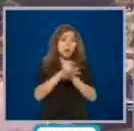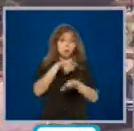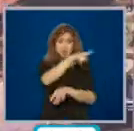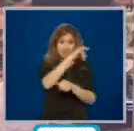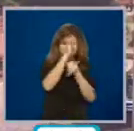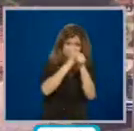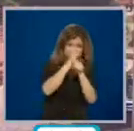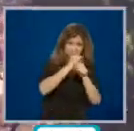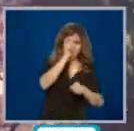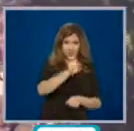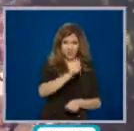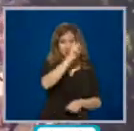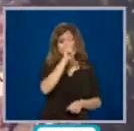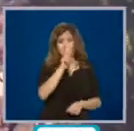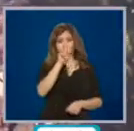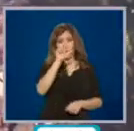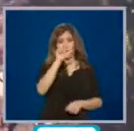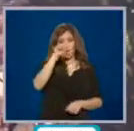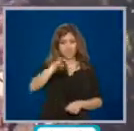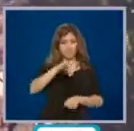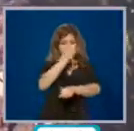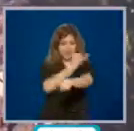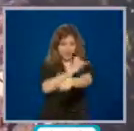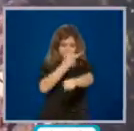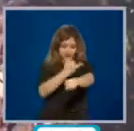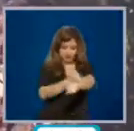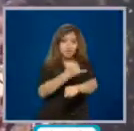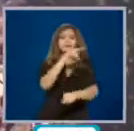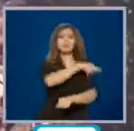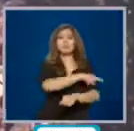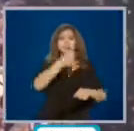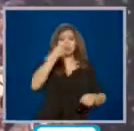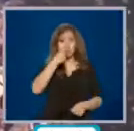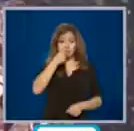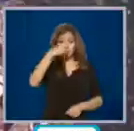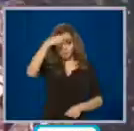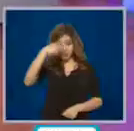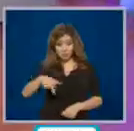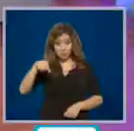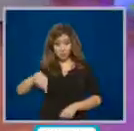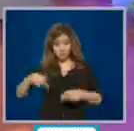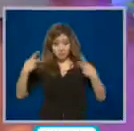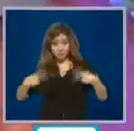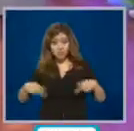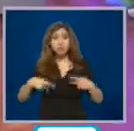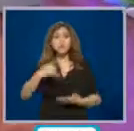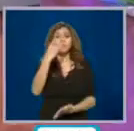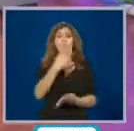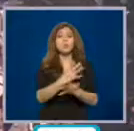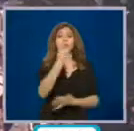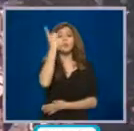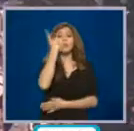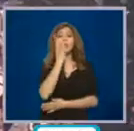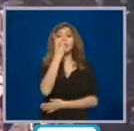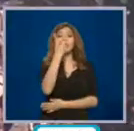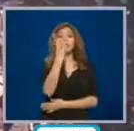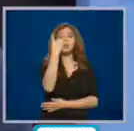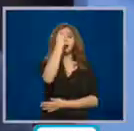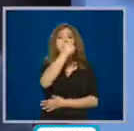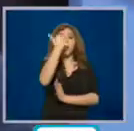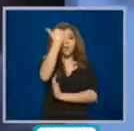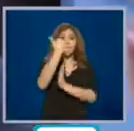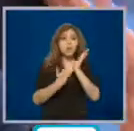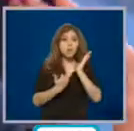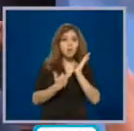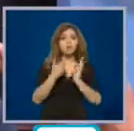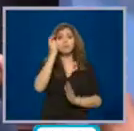de la UAM Iztapalapa, los niños mexicanos, en particular los capitalinos, duermen hasta 3 horas menos de lo que debieran. Sí.